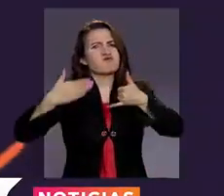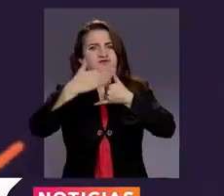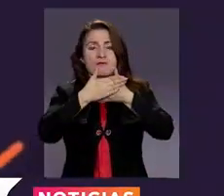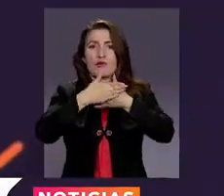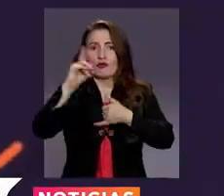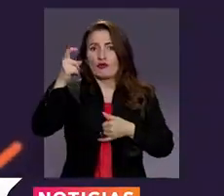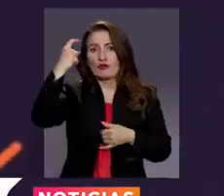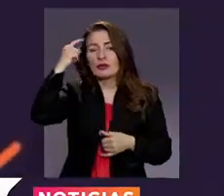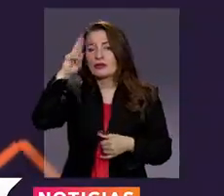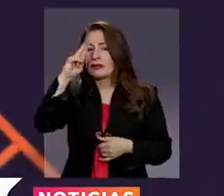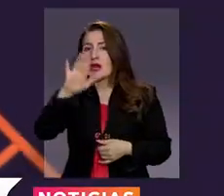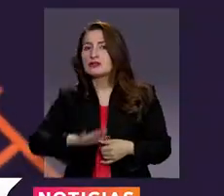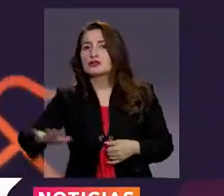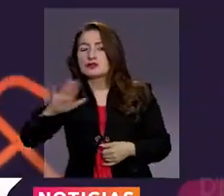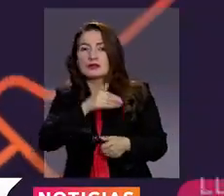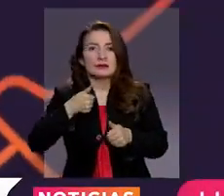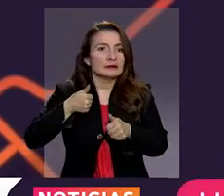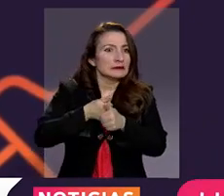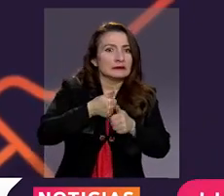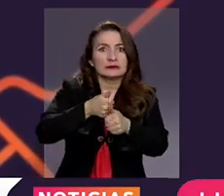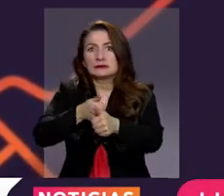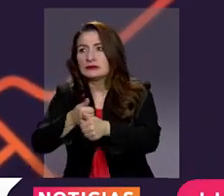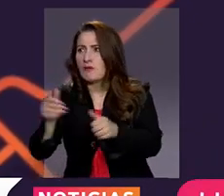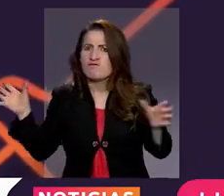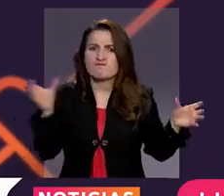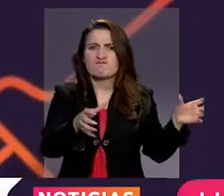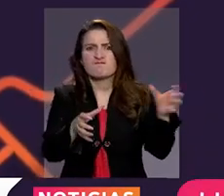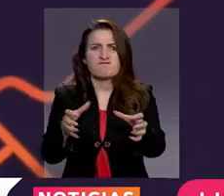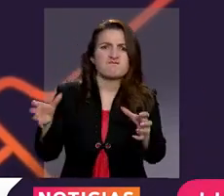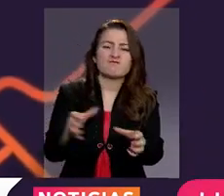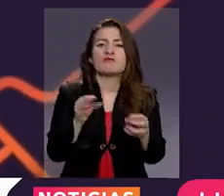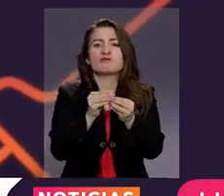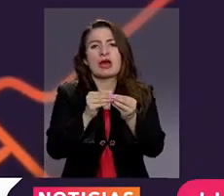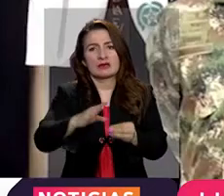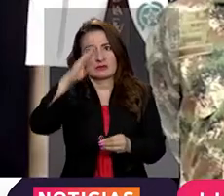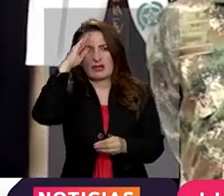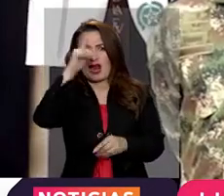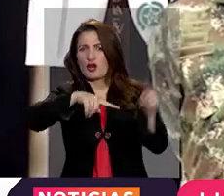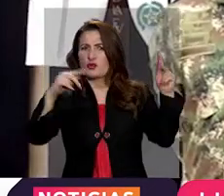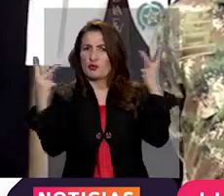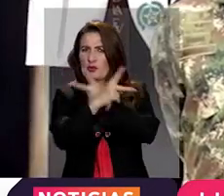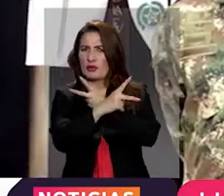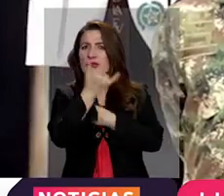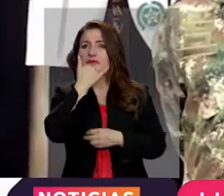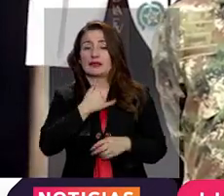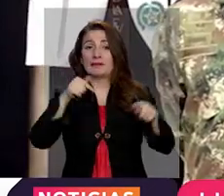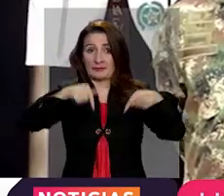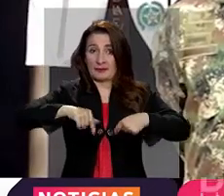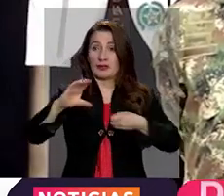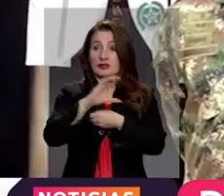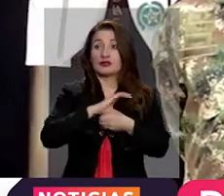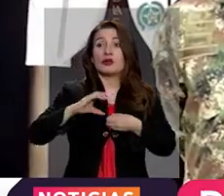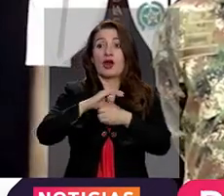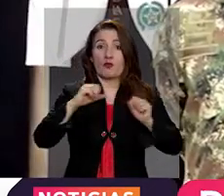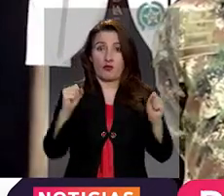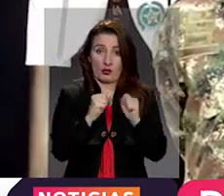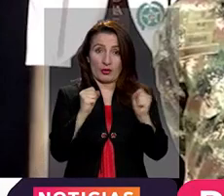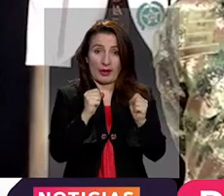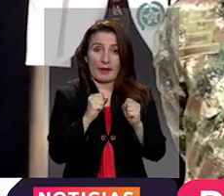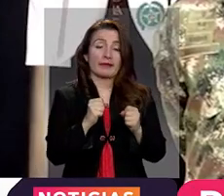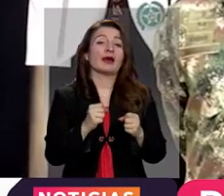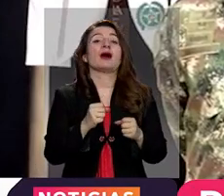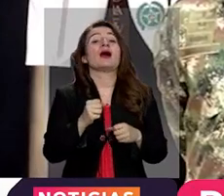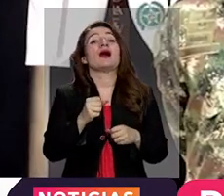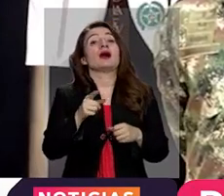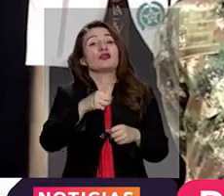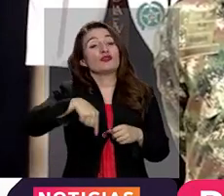que el Gobierno Nacional intensifique las labores policiales ante la presencia de vándalos. A las ciudades de Bogotá, a Cundinamarca